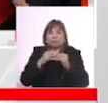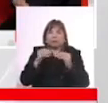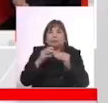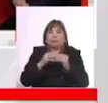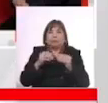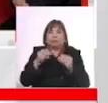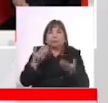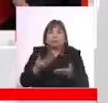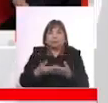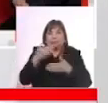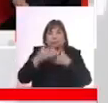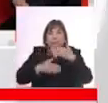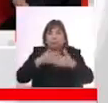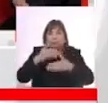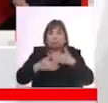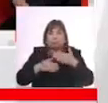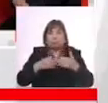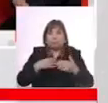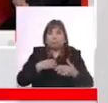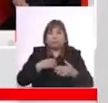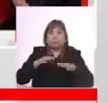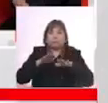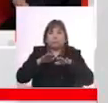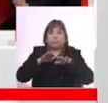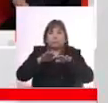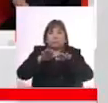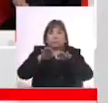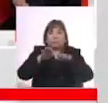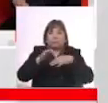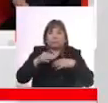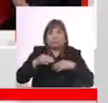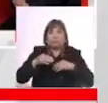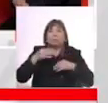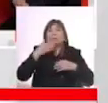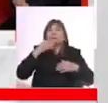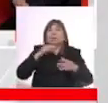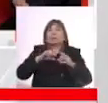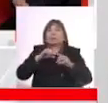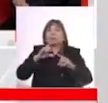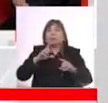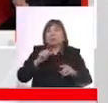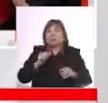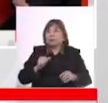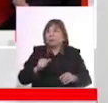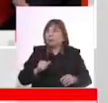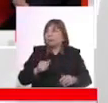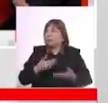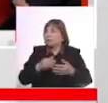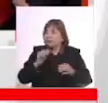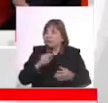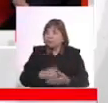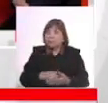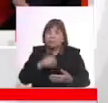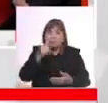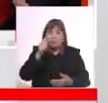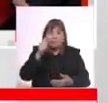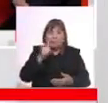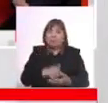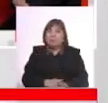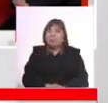y fabricación de prendas de vestir. ¿Quiénes? Dos puntos. A.